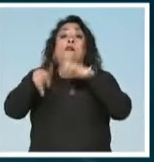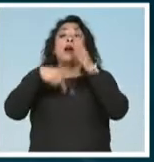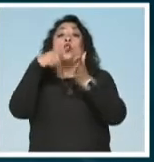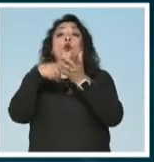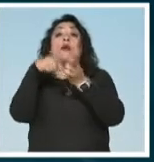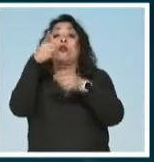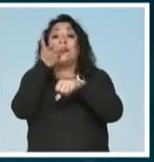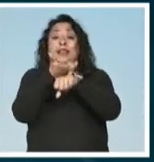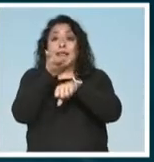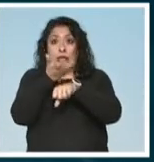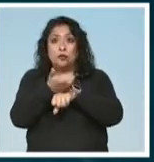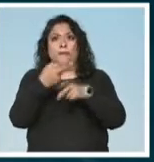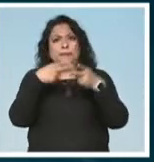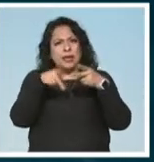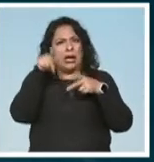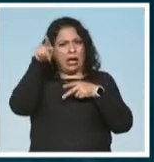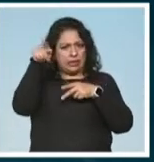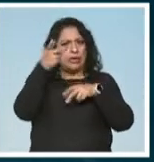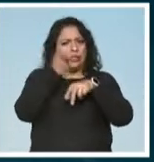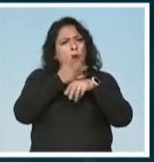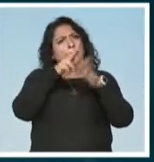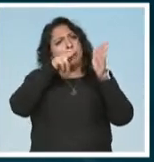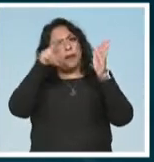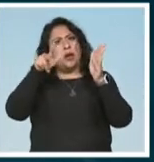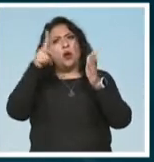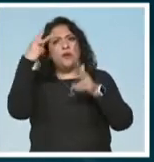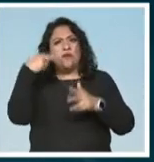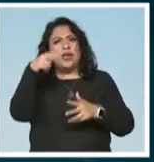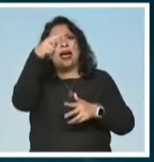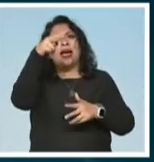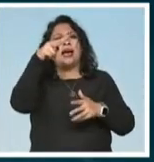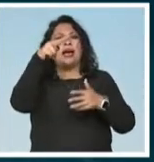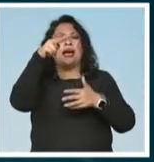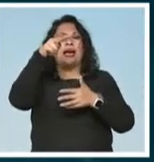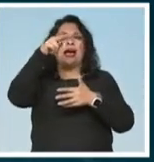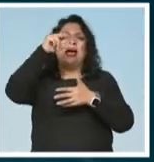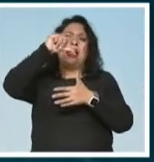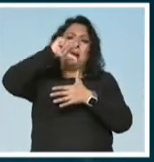Estados Unidos, empiezan a pintar allá, viajan a Sudamérica.